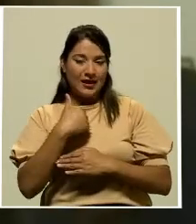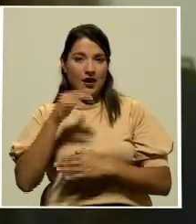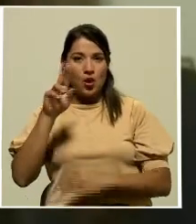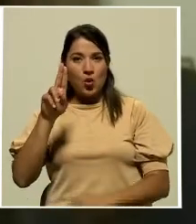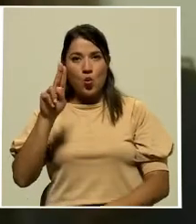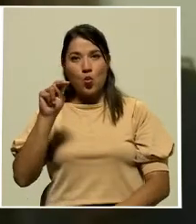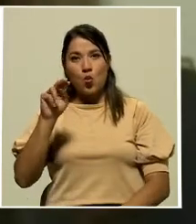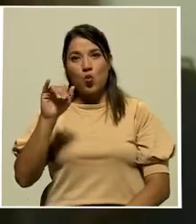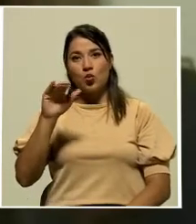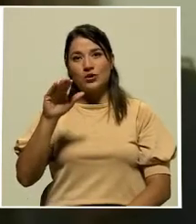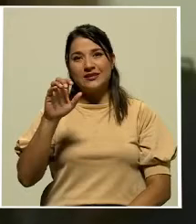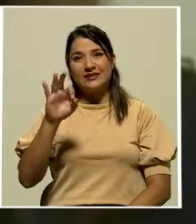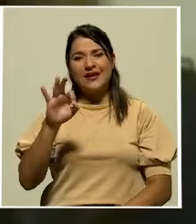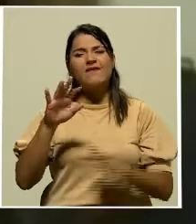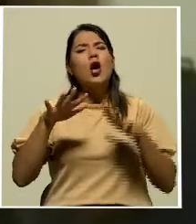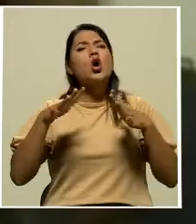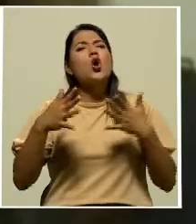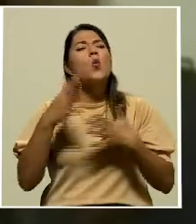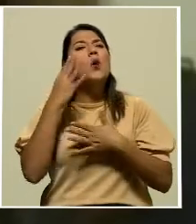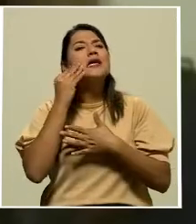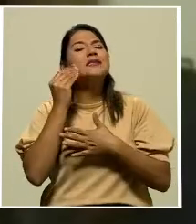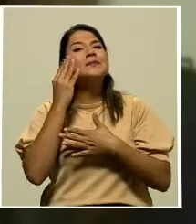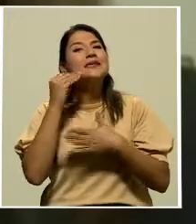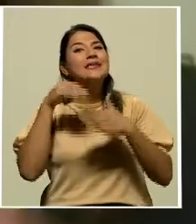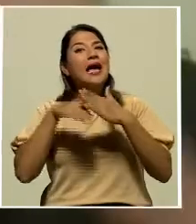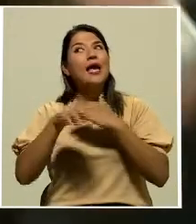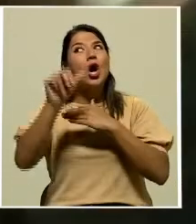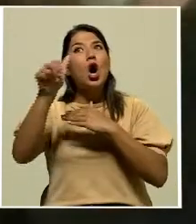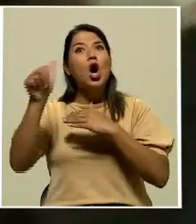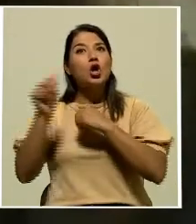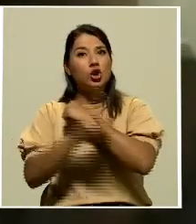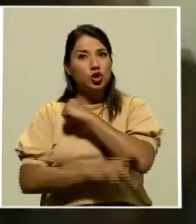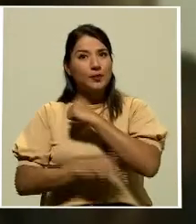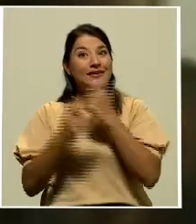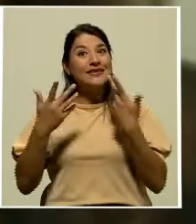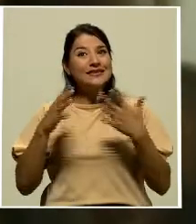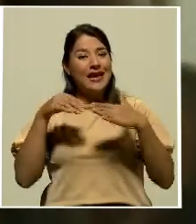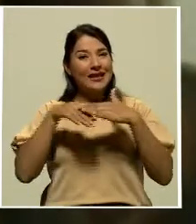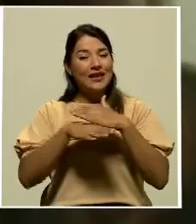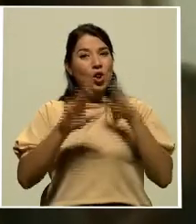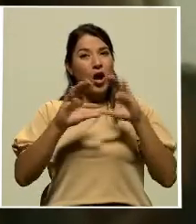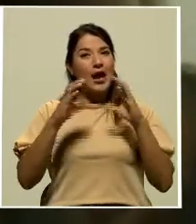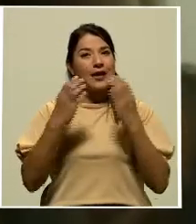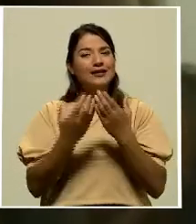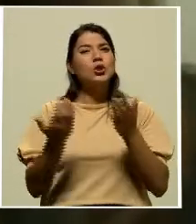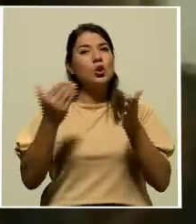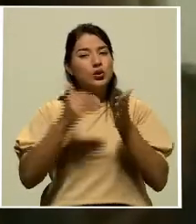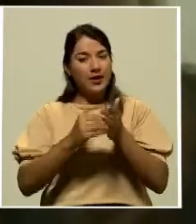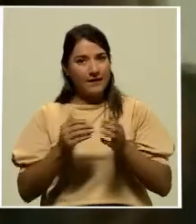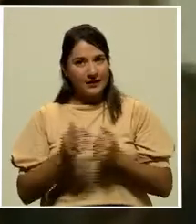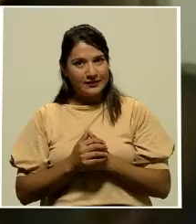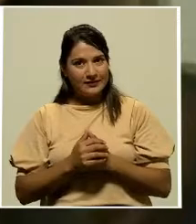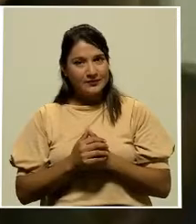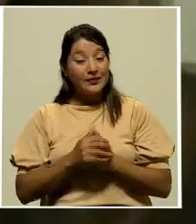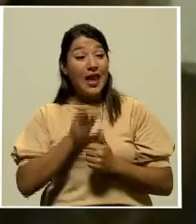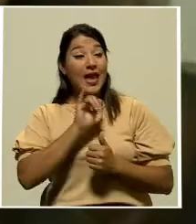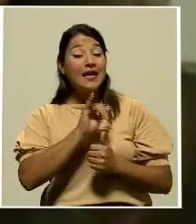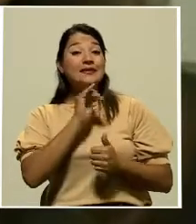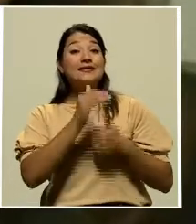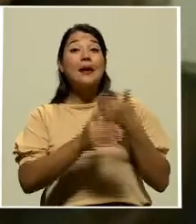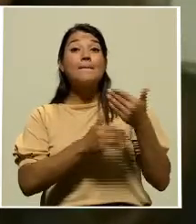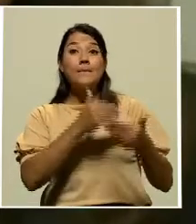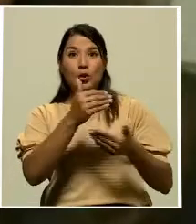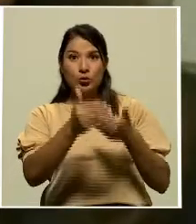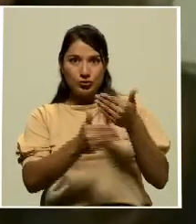la experiencia en los países que ya retomaron las clases presenciales? Lo bueno de este proceso, de